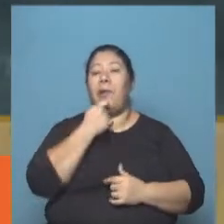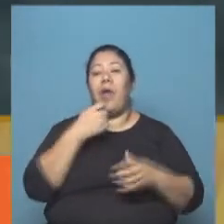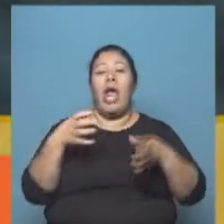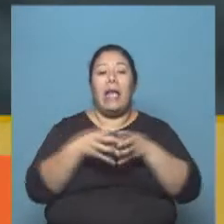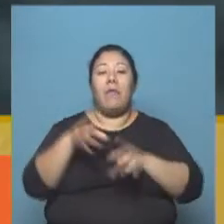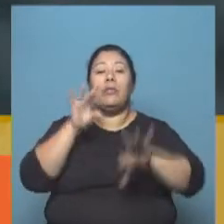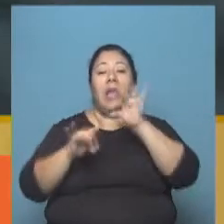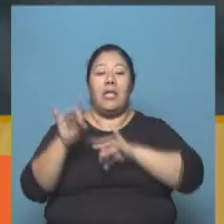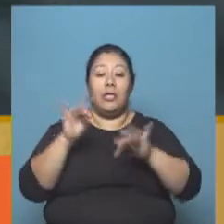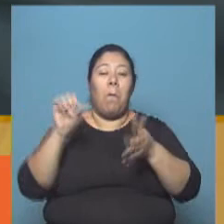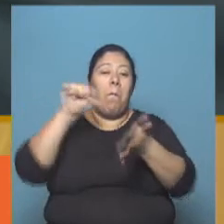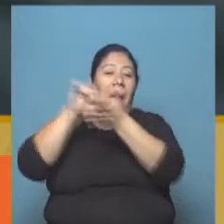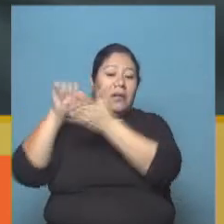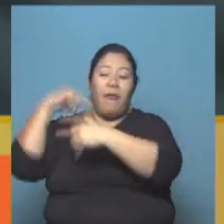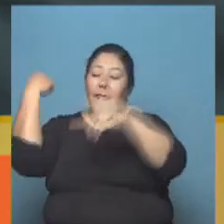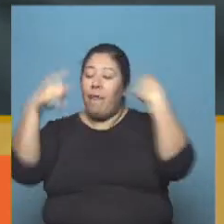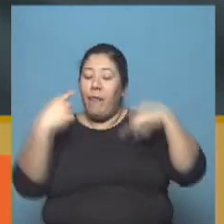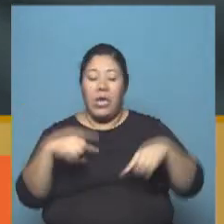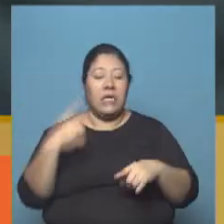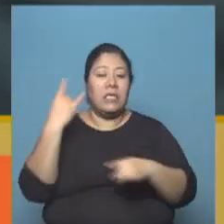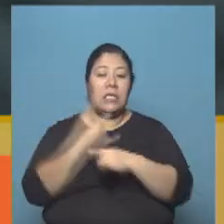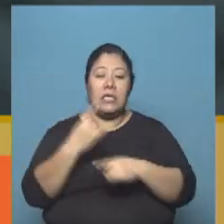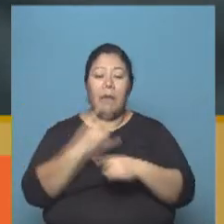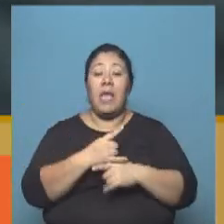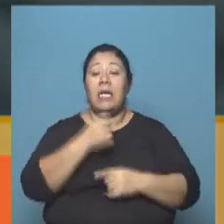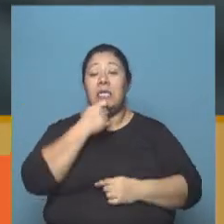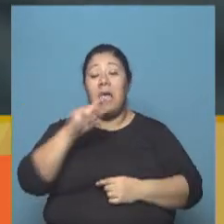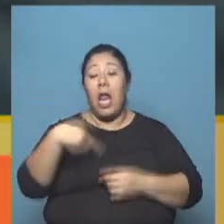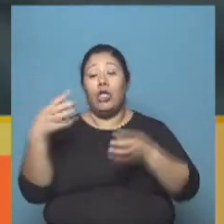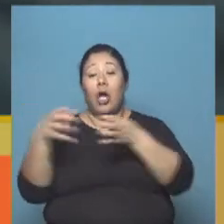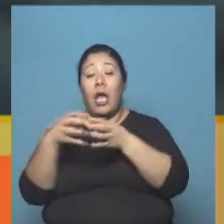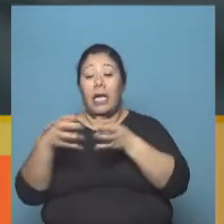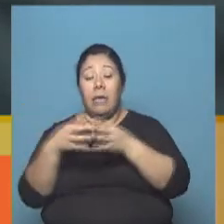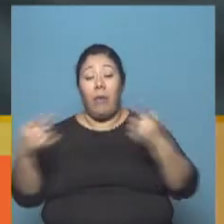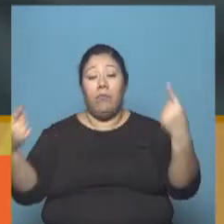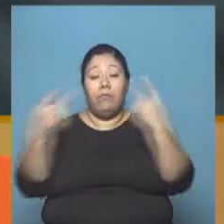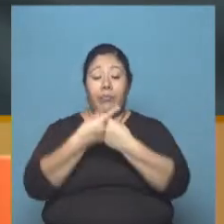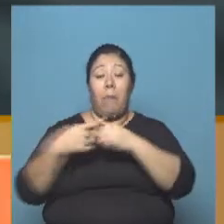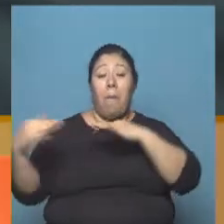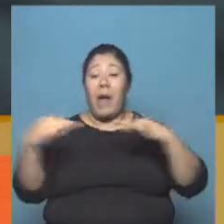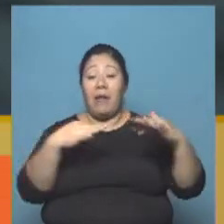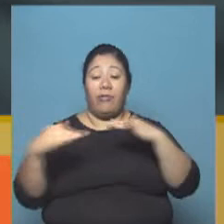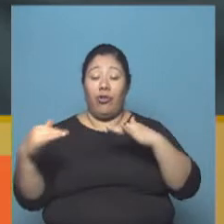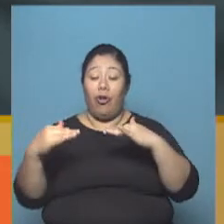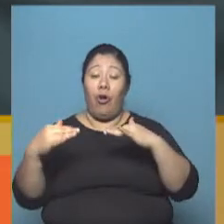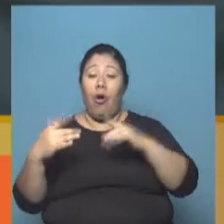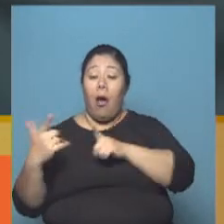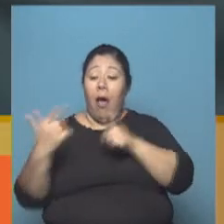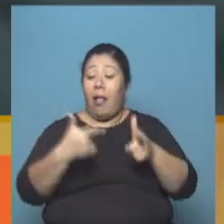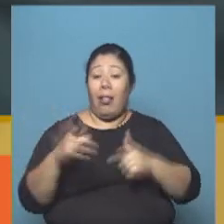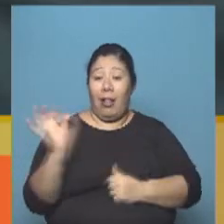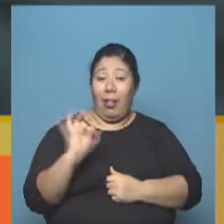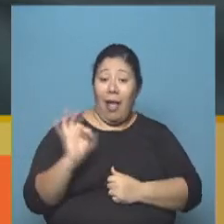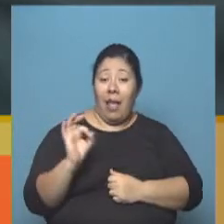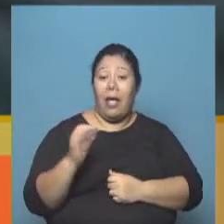selección, cuando el rival retrocede en el campo y los espacios son muy chicos,